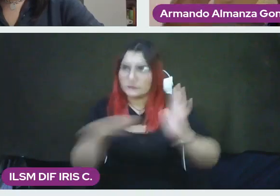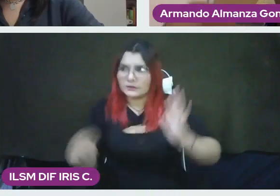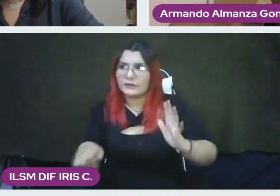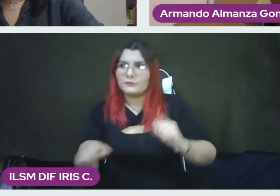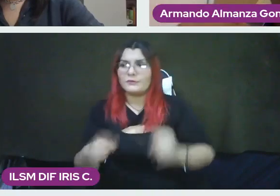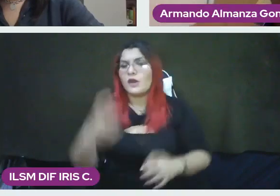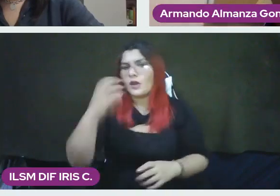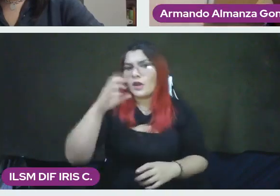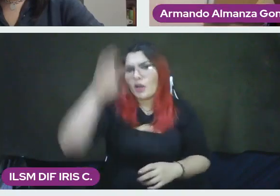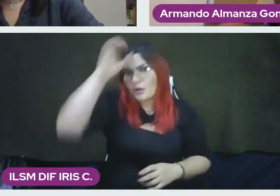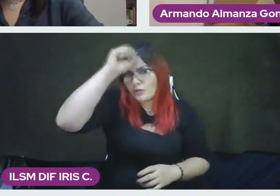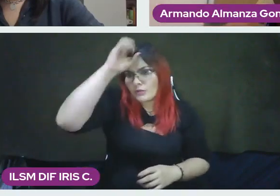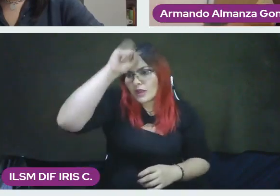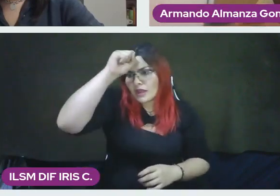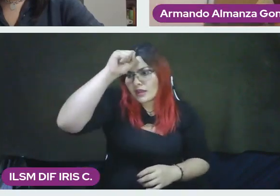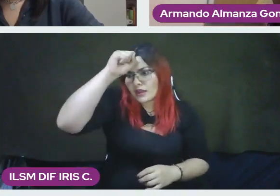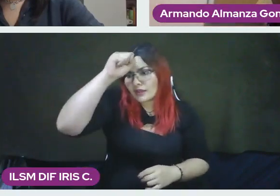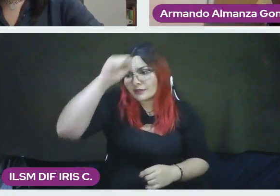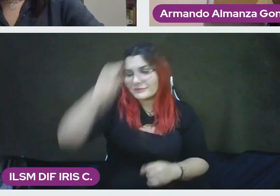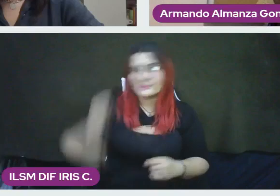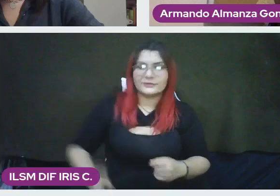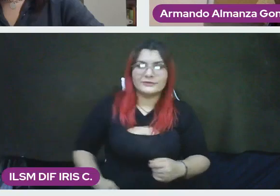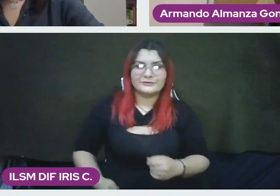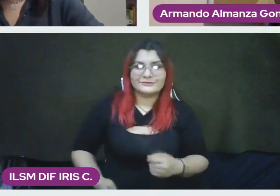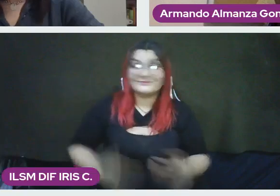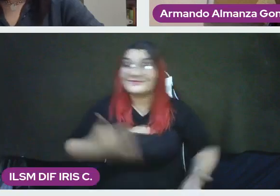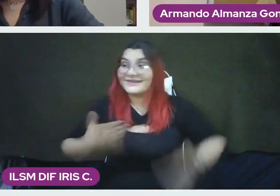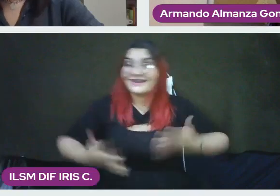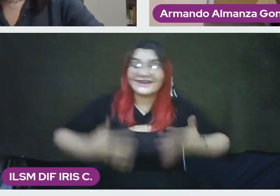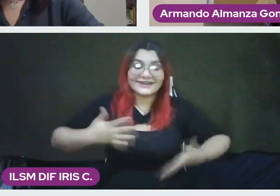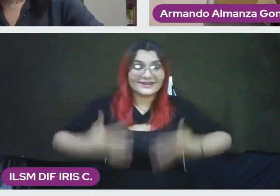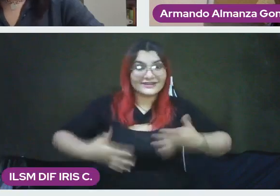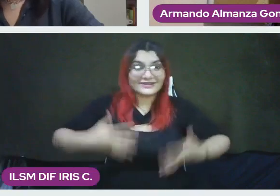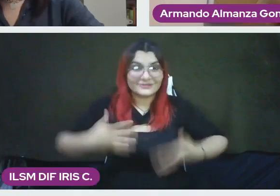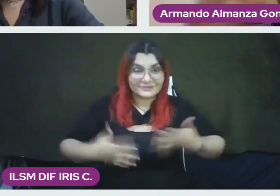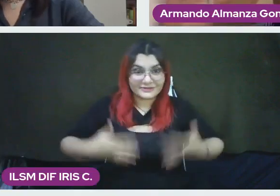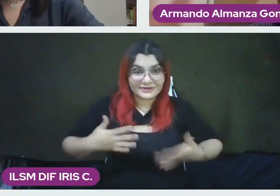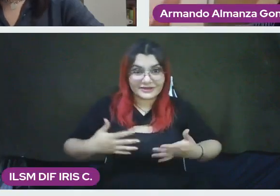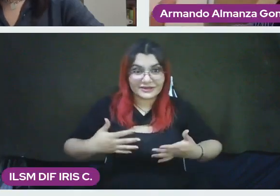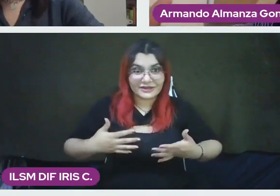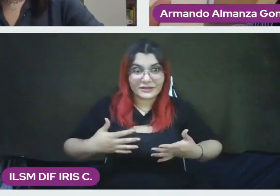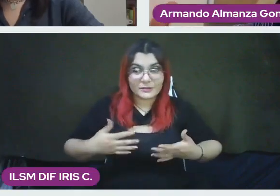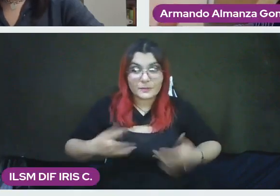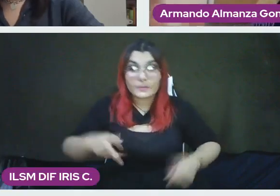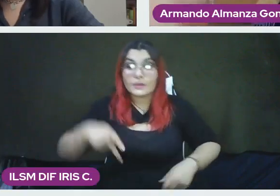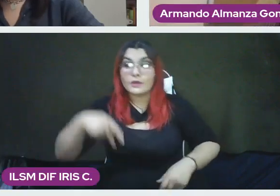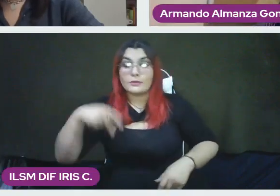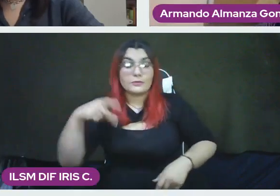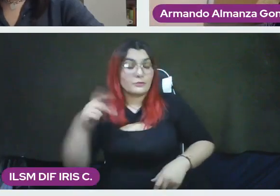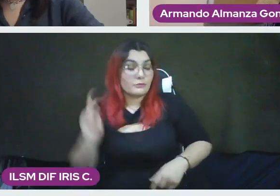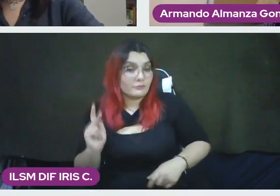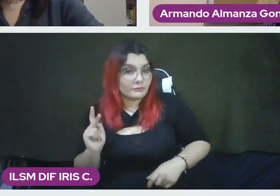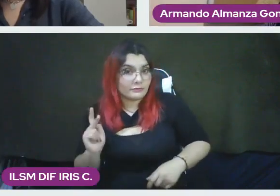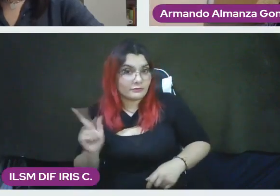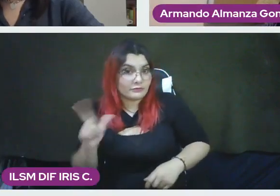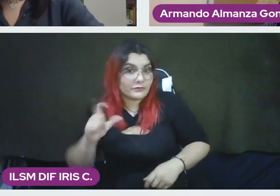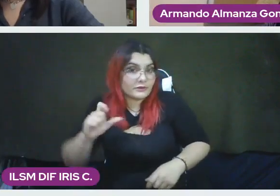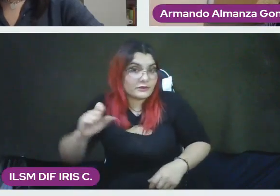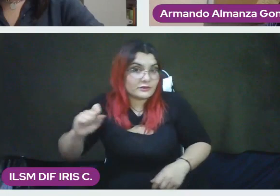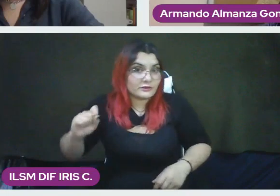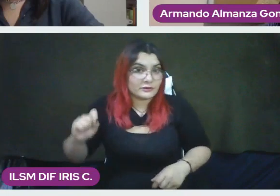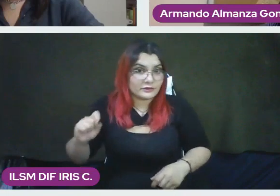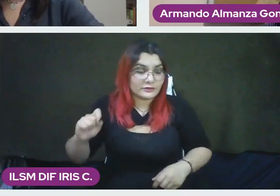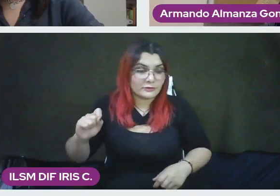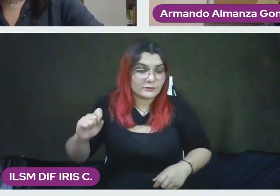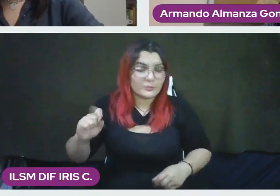se siente en una depresión acude con el médico. Y el médico le dice, no hay mejor solución que ver a